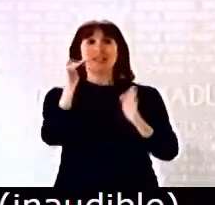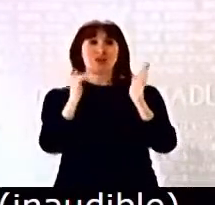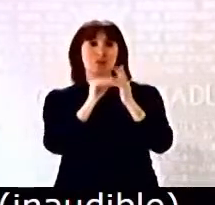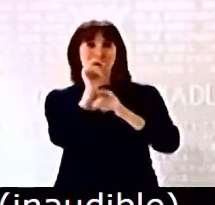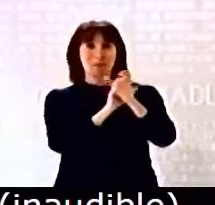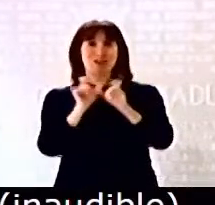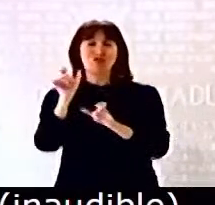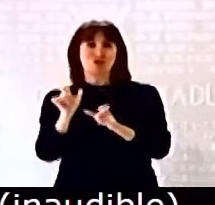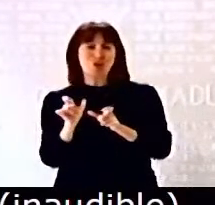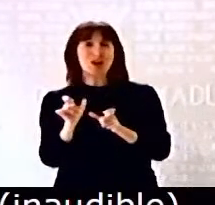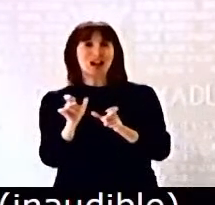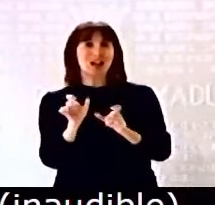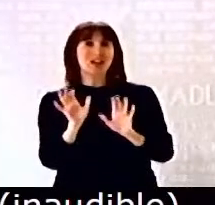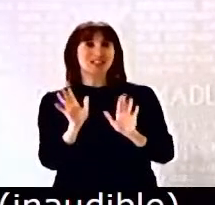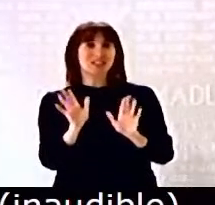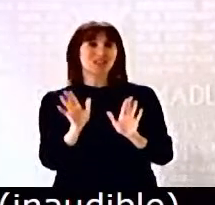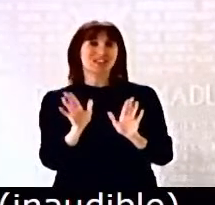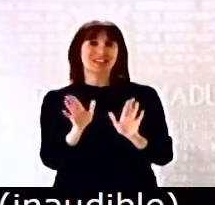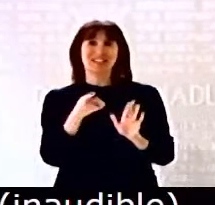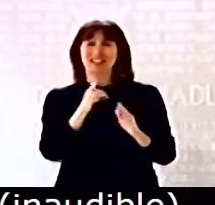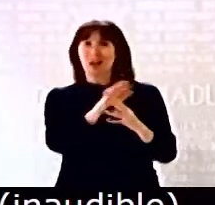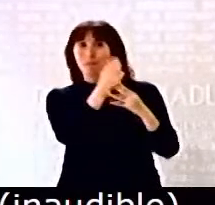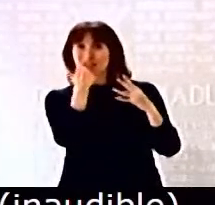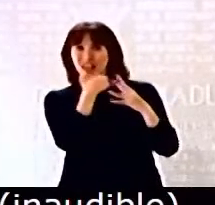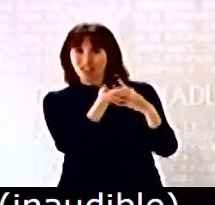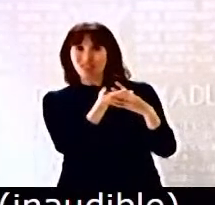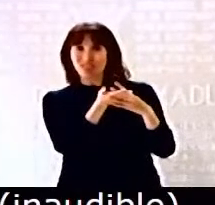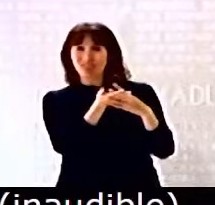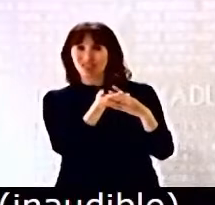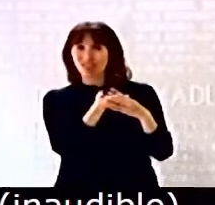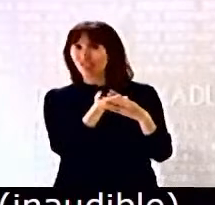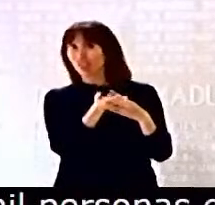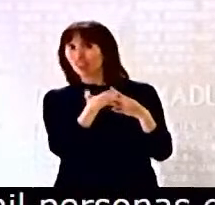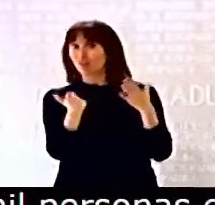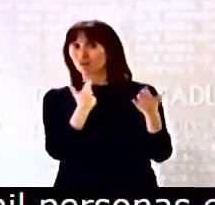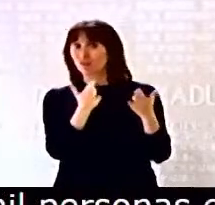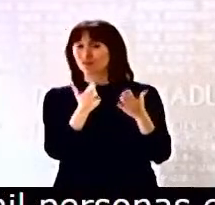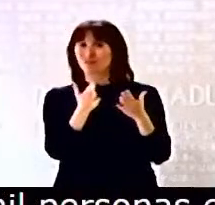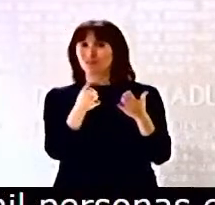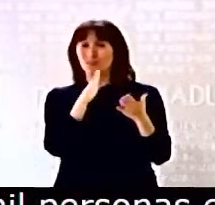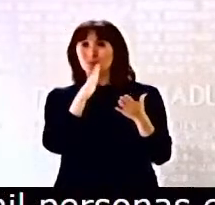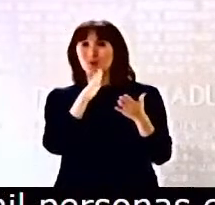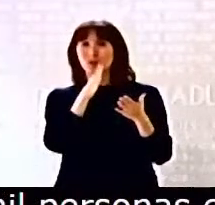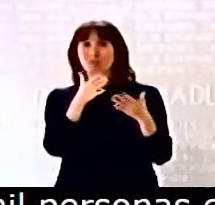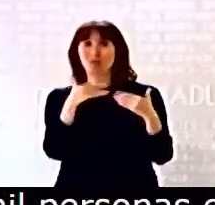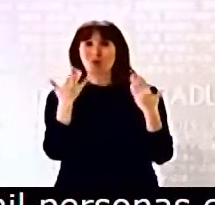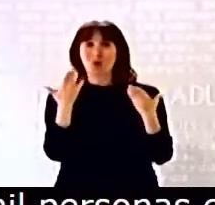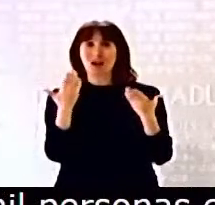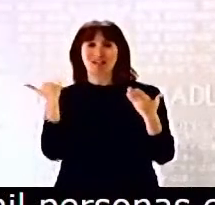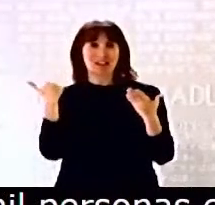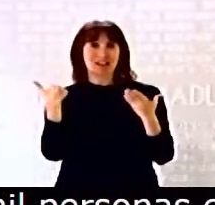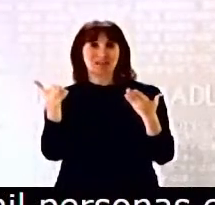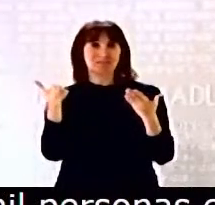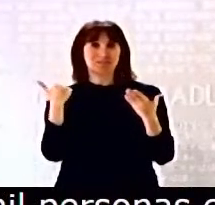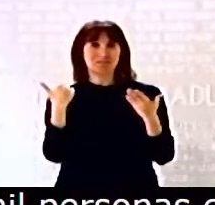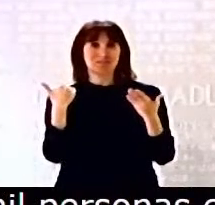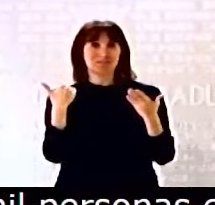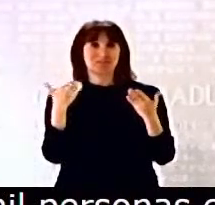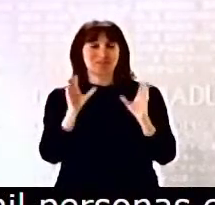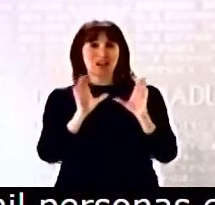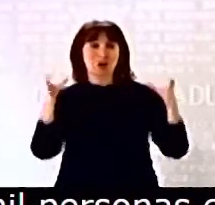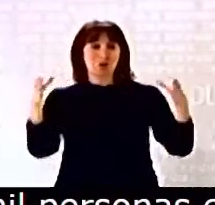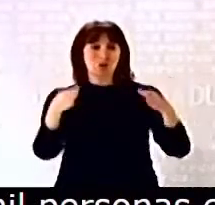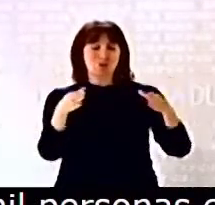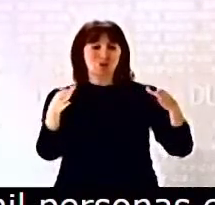personas. Es casi un poco más de la mitad. ¿A qué se debe que no se haya vacunado a este grupo